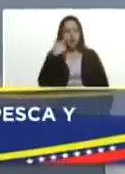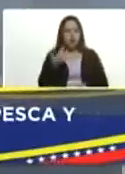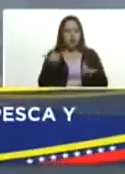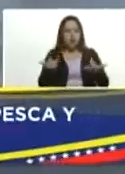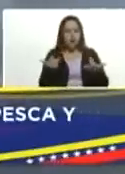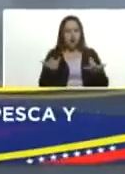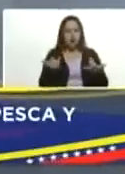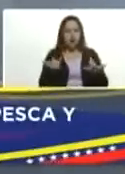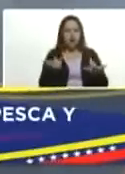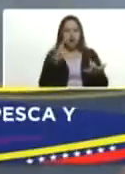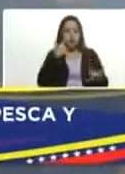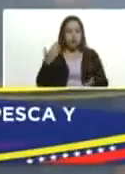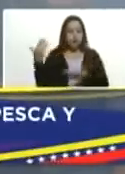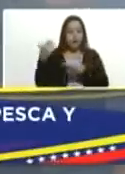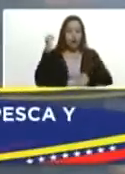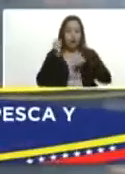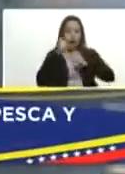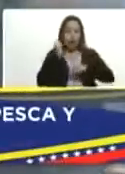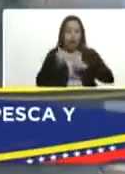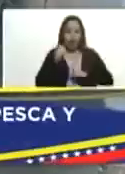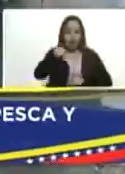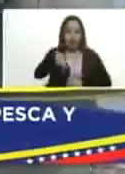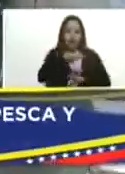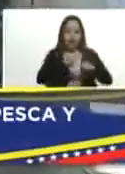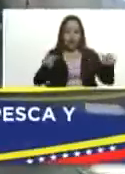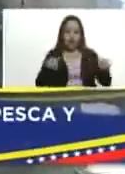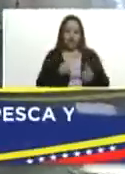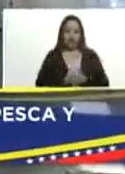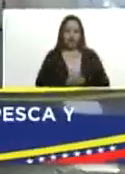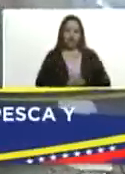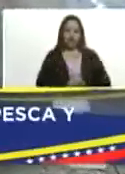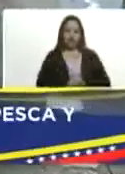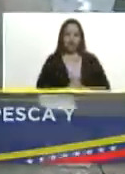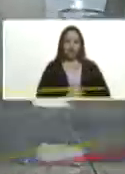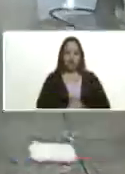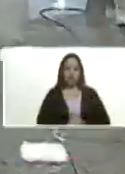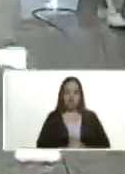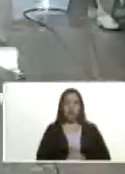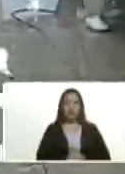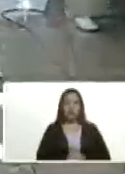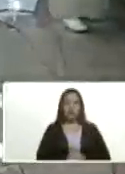entonces, Joropo de mi tierra, adelante.